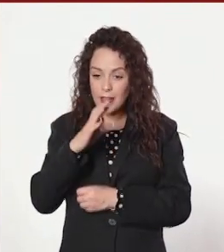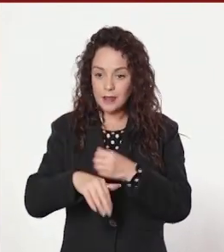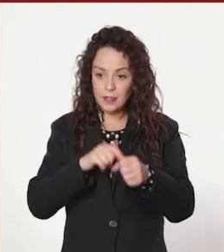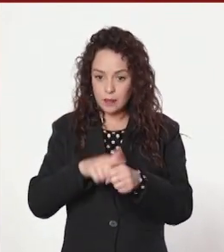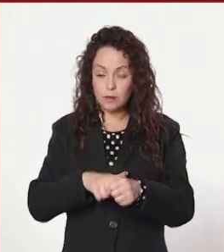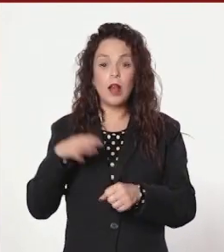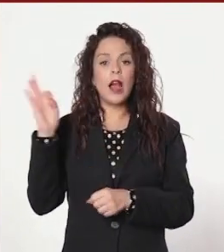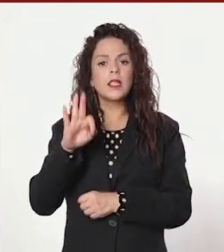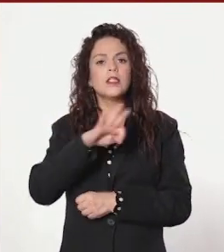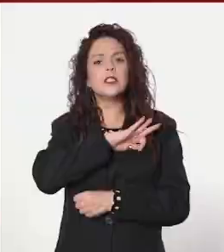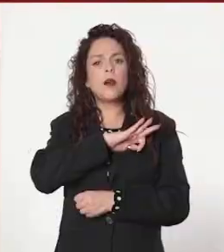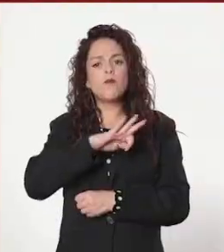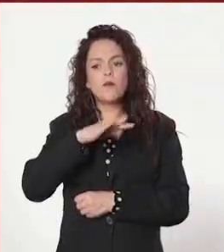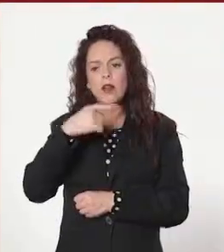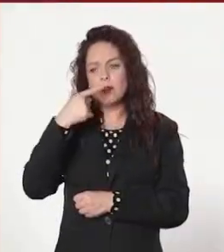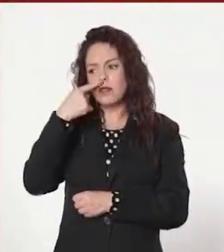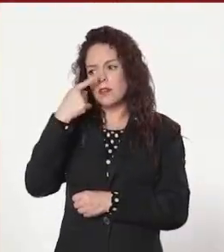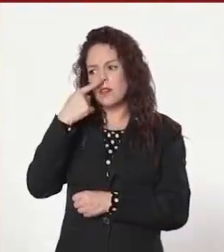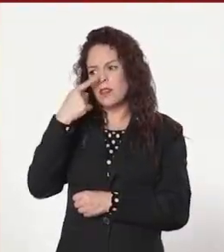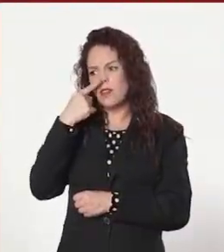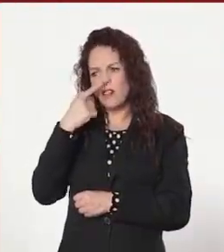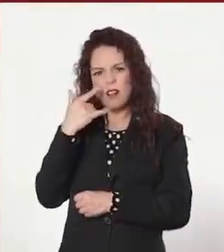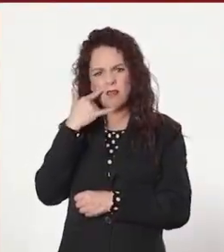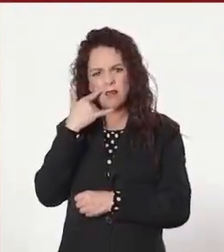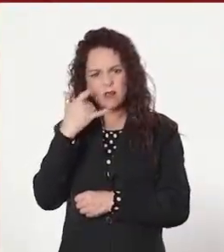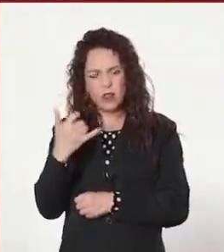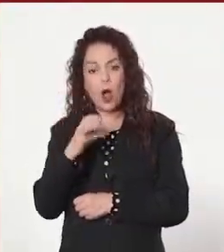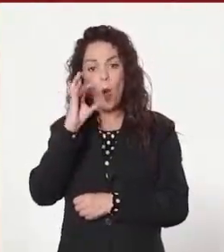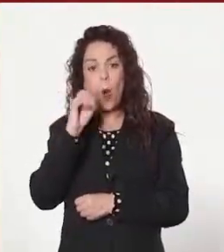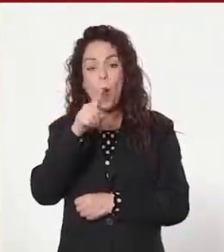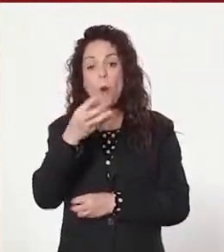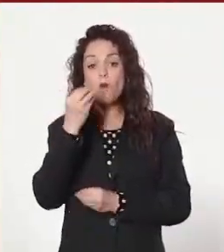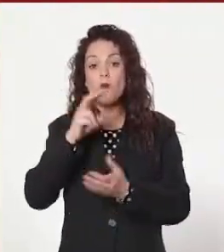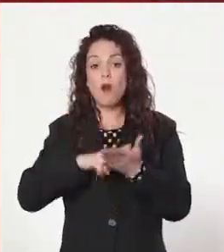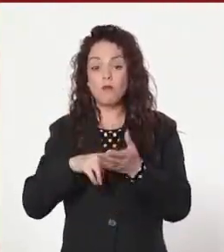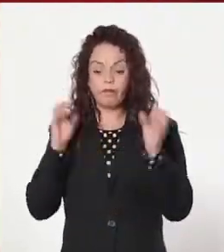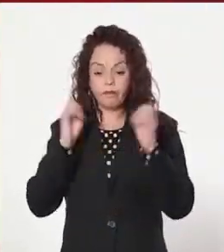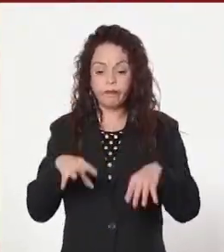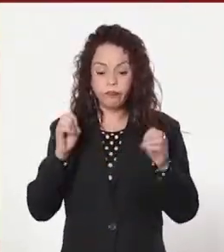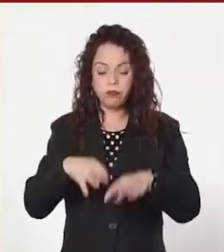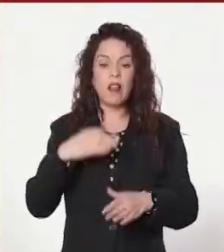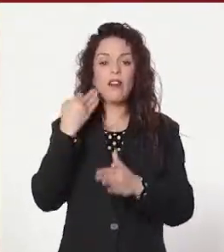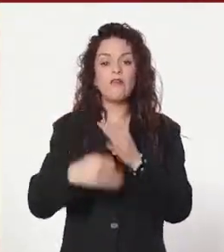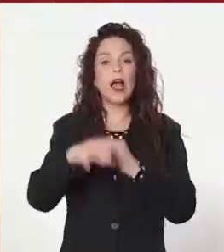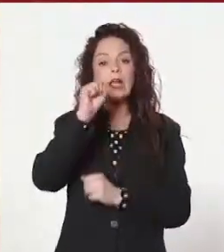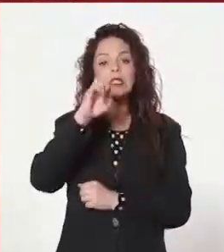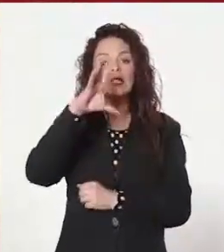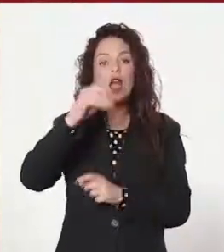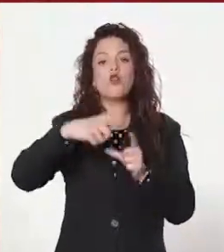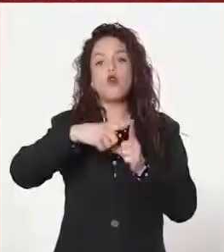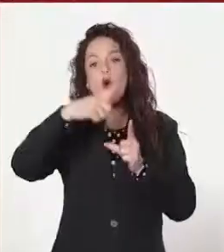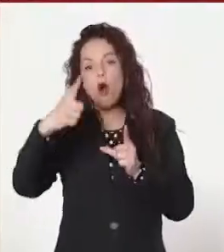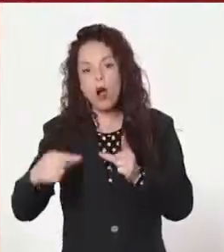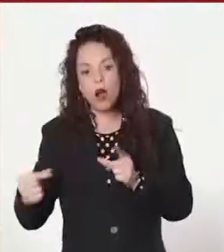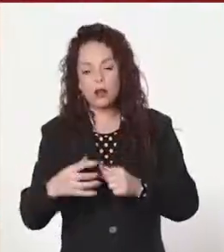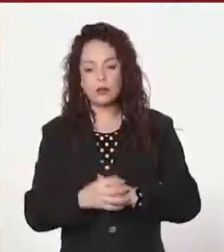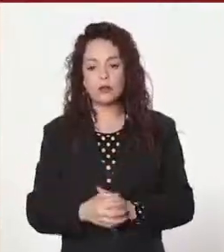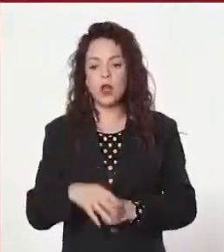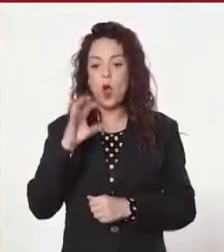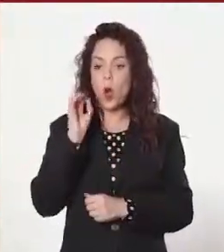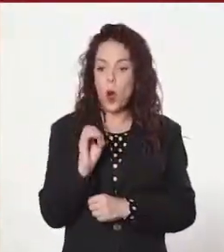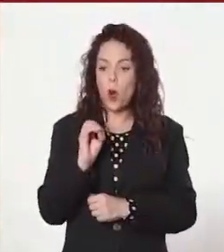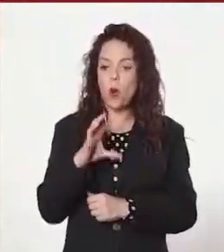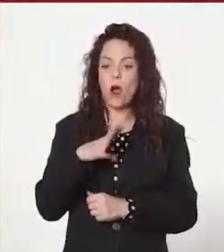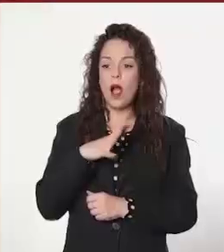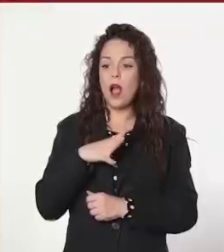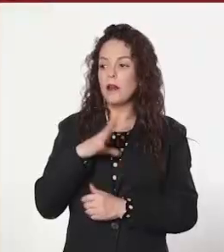olores, pero es porque hay un desequilibrio. O pusiste muchísima materia verde y se te olvidó poner seca, o la tienes en algún lugar.